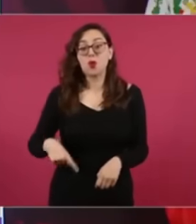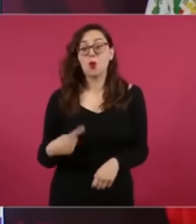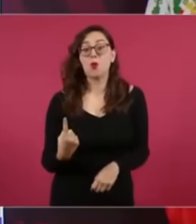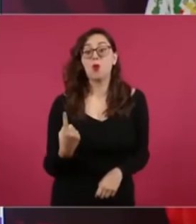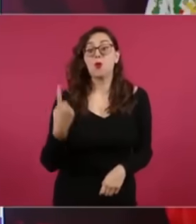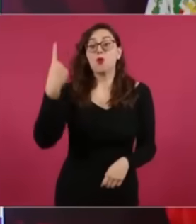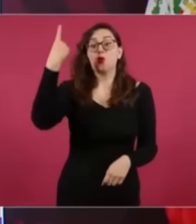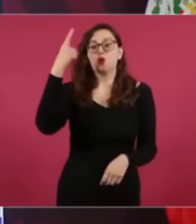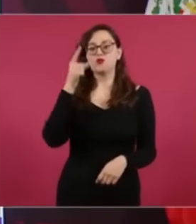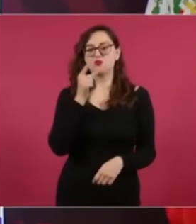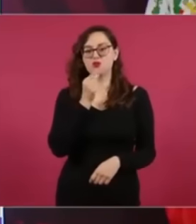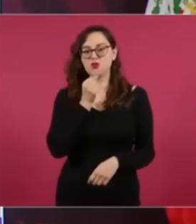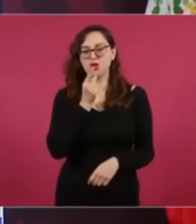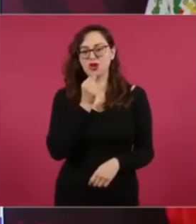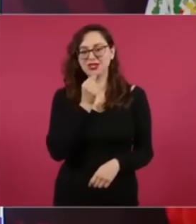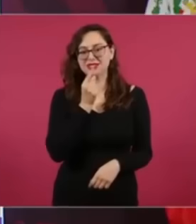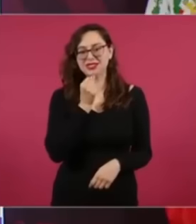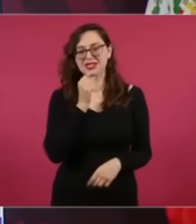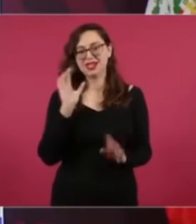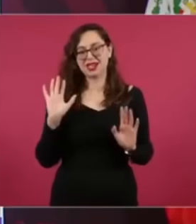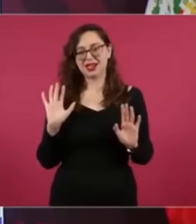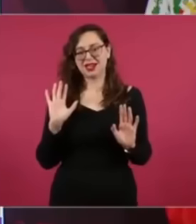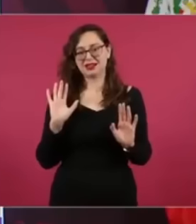daban al Mayo protección oficial,